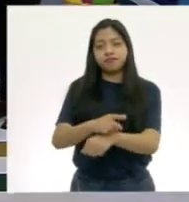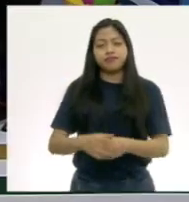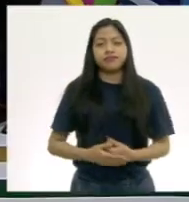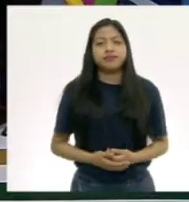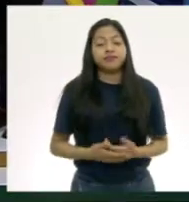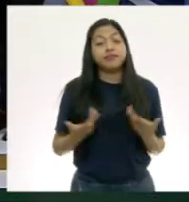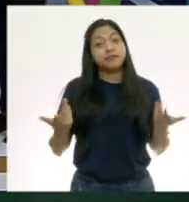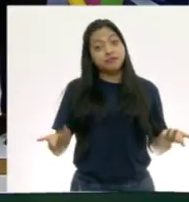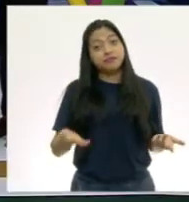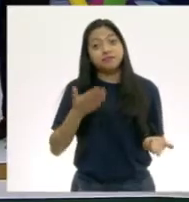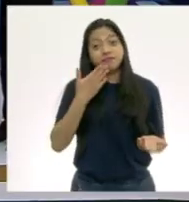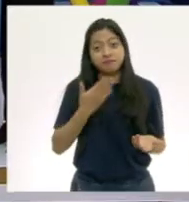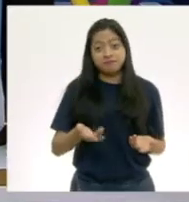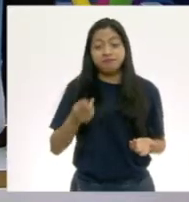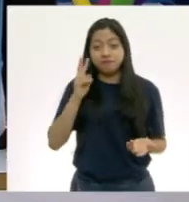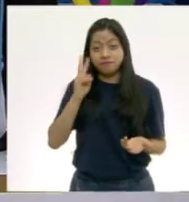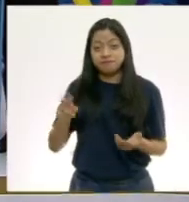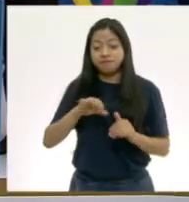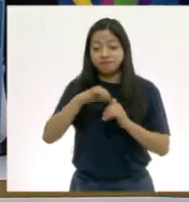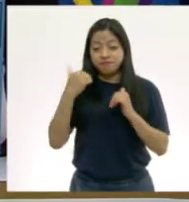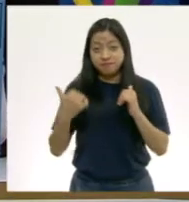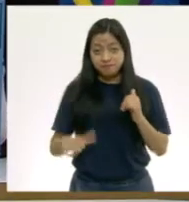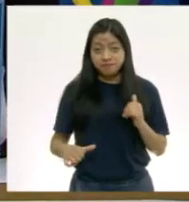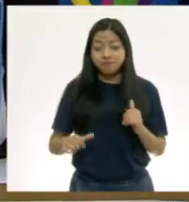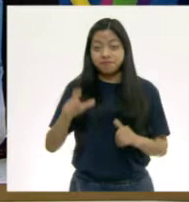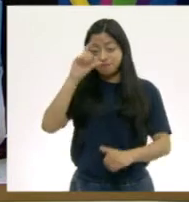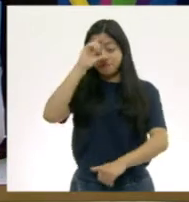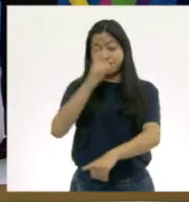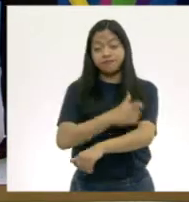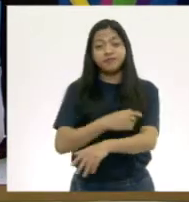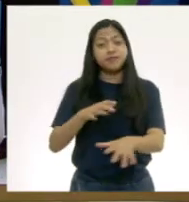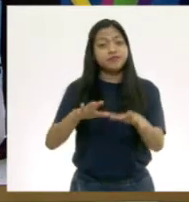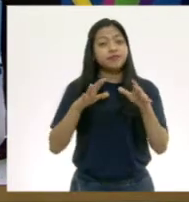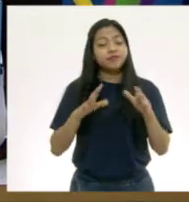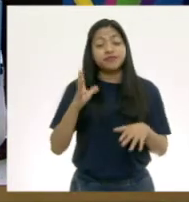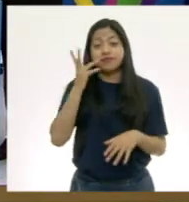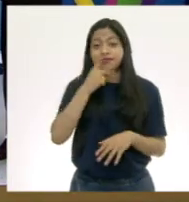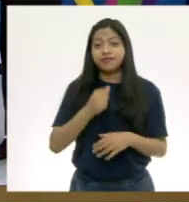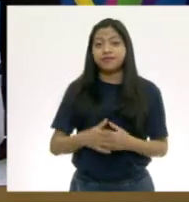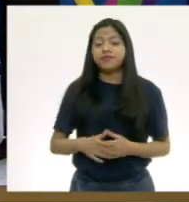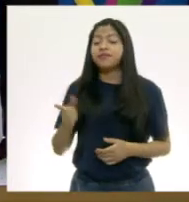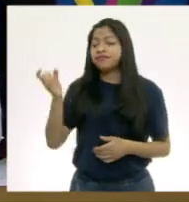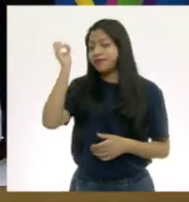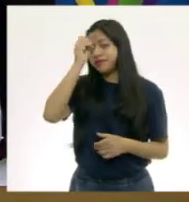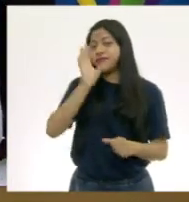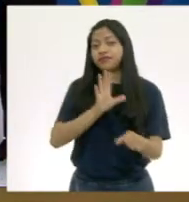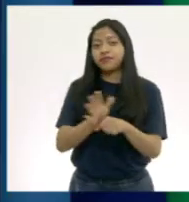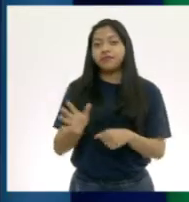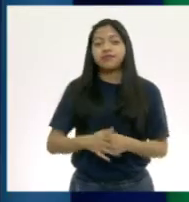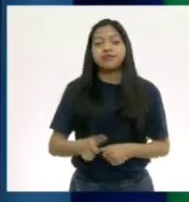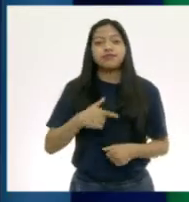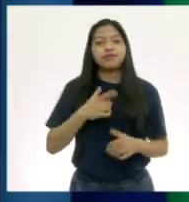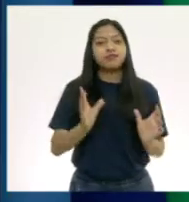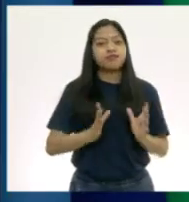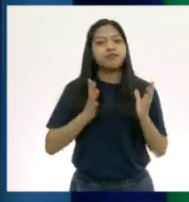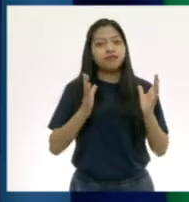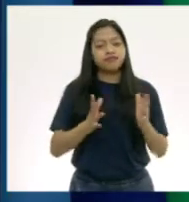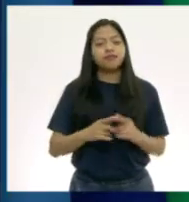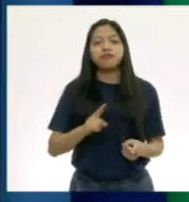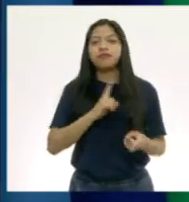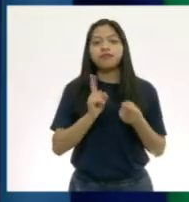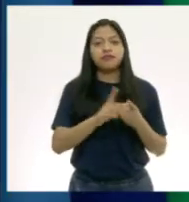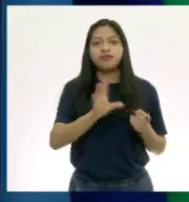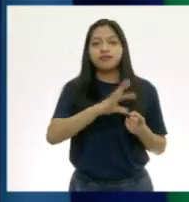Y bueno, pues como vieron, el arte egipcio era realmente impresionante, era muy bonito. ¿Tú qué opinas? A mí me sorprende cómo, por ejemplo,